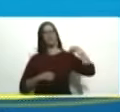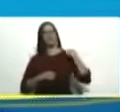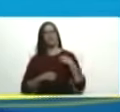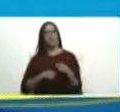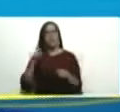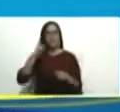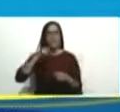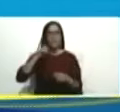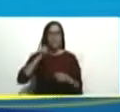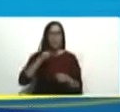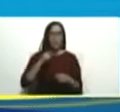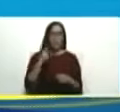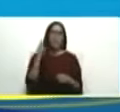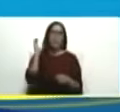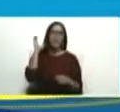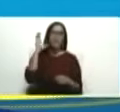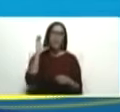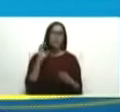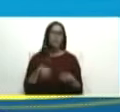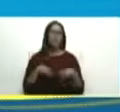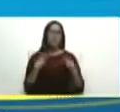Necesitamos un Estado moderno,